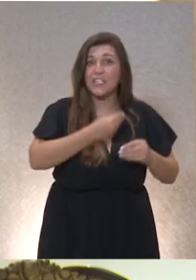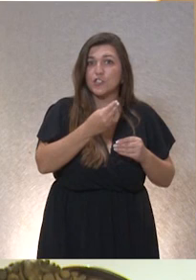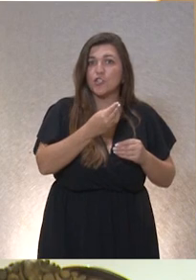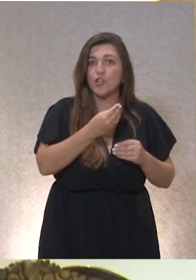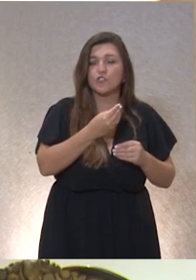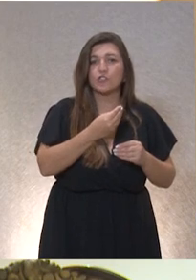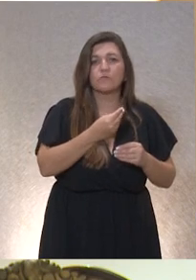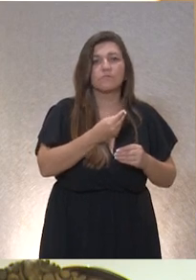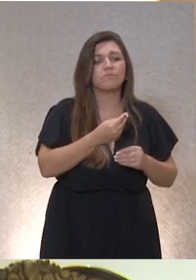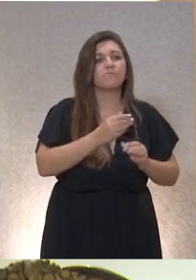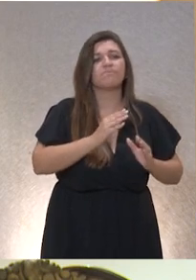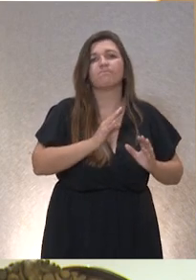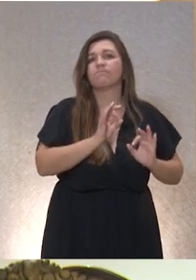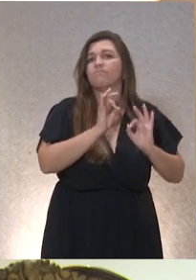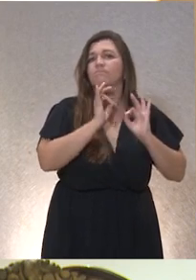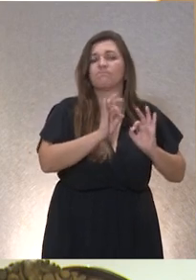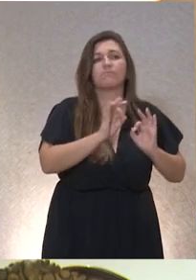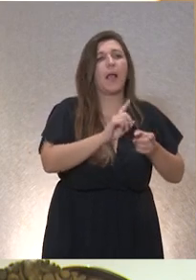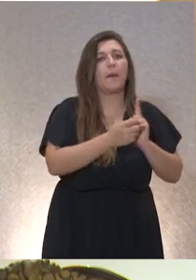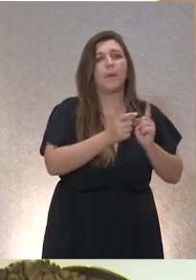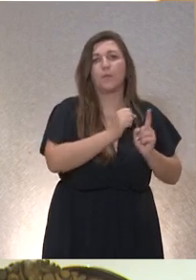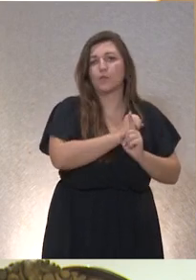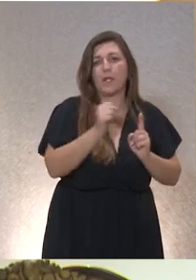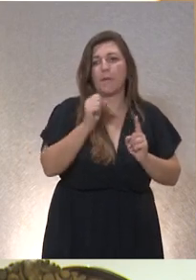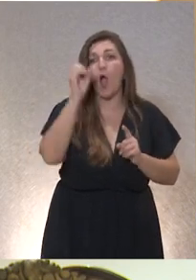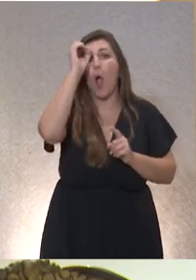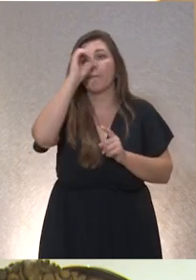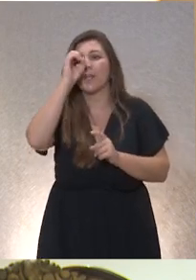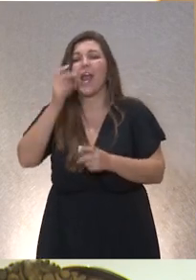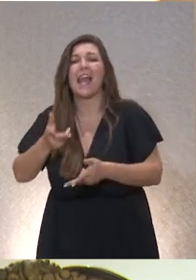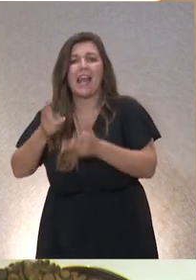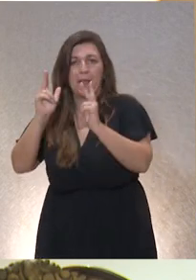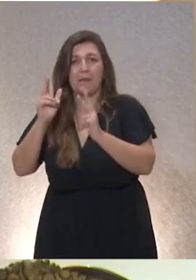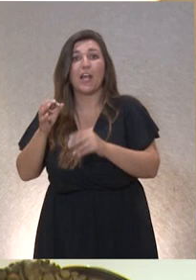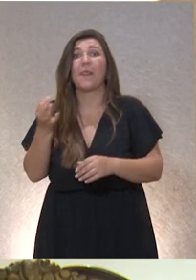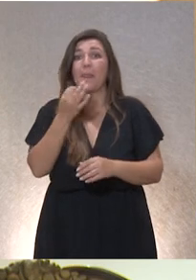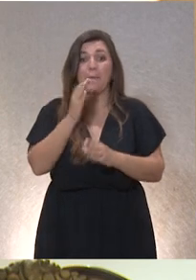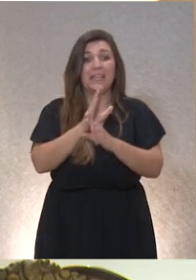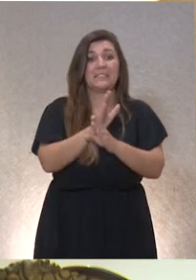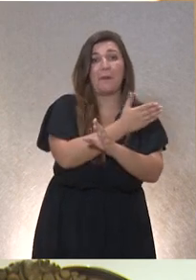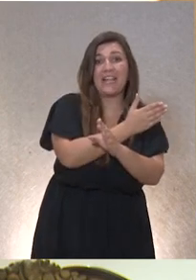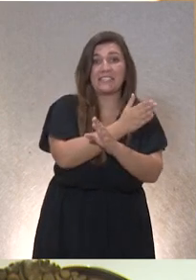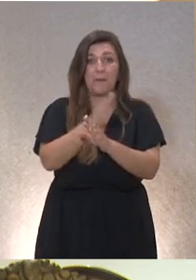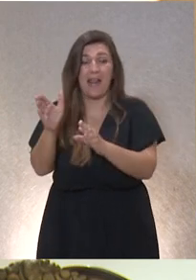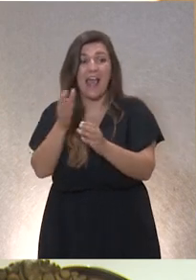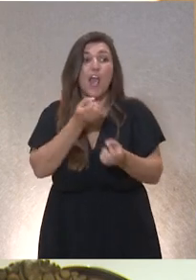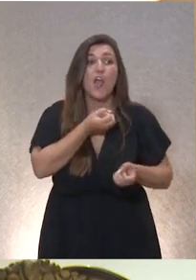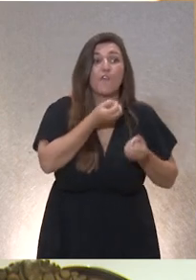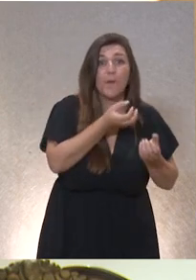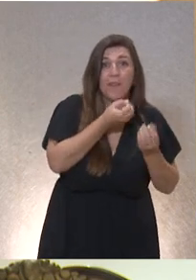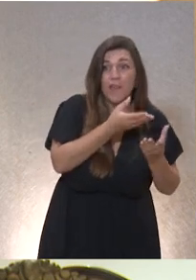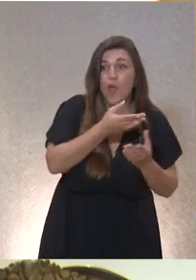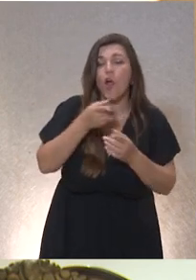opiniones son libres su aplicación práctica implica separar la información de la opinión de forma